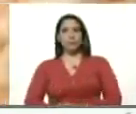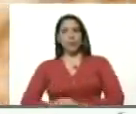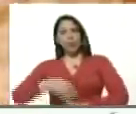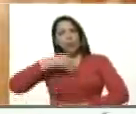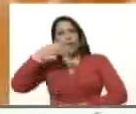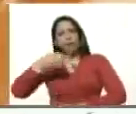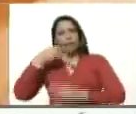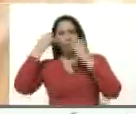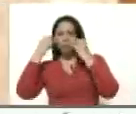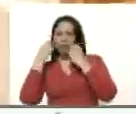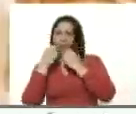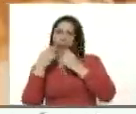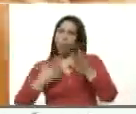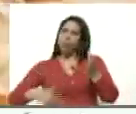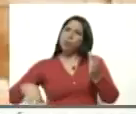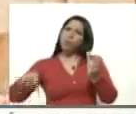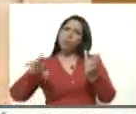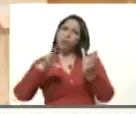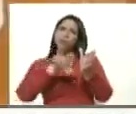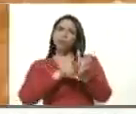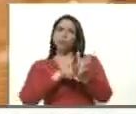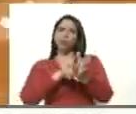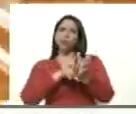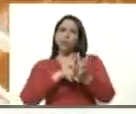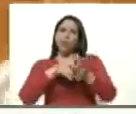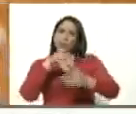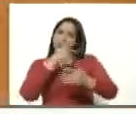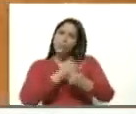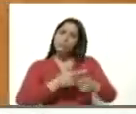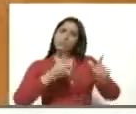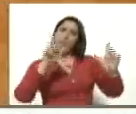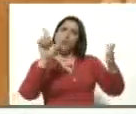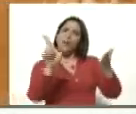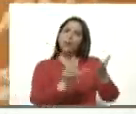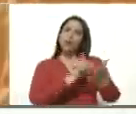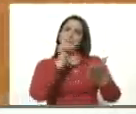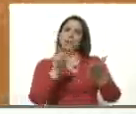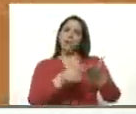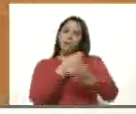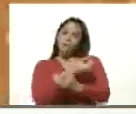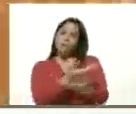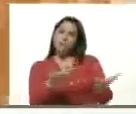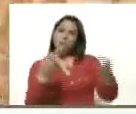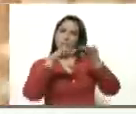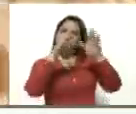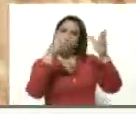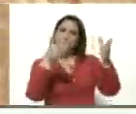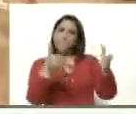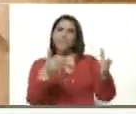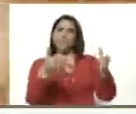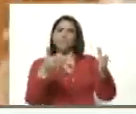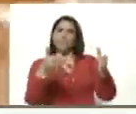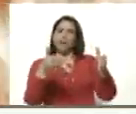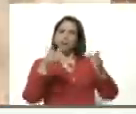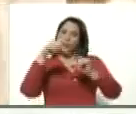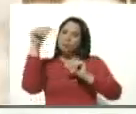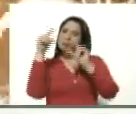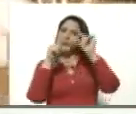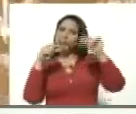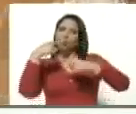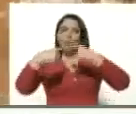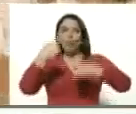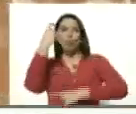Fidel regresa al noble libro y a la digna mesa que le valió su estrella